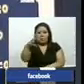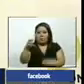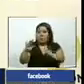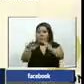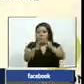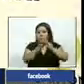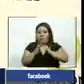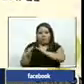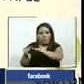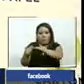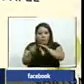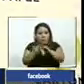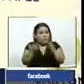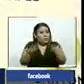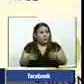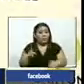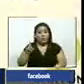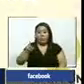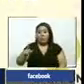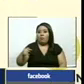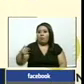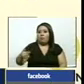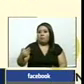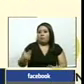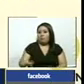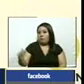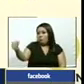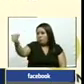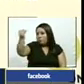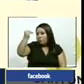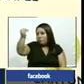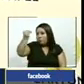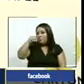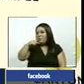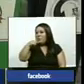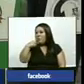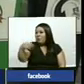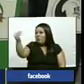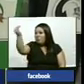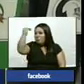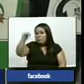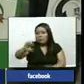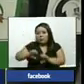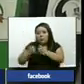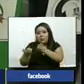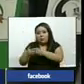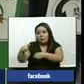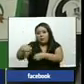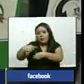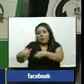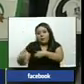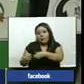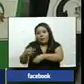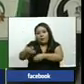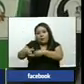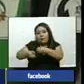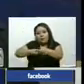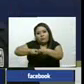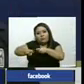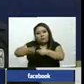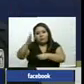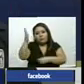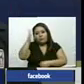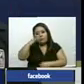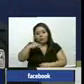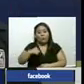colonias cumplieron con un año de capacitación impartida por el equipo de la Dirección Municipal de Desechos Sólidos. Y